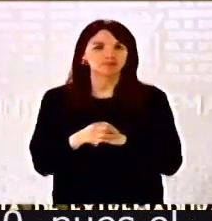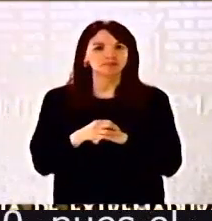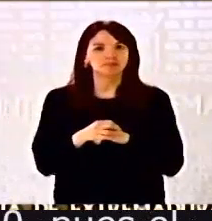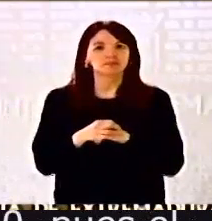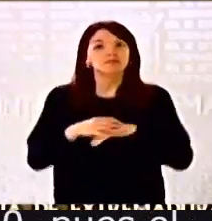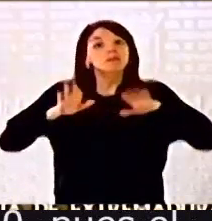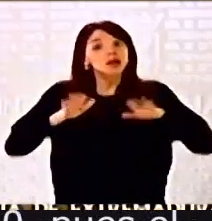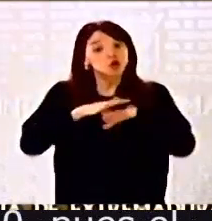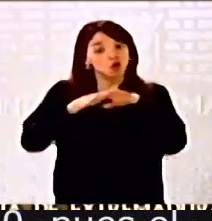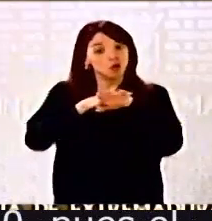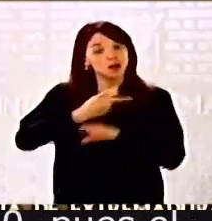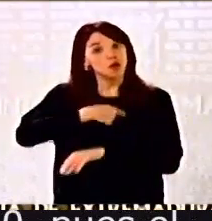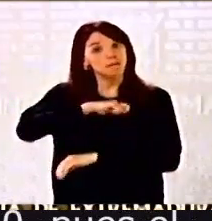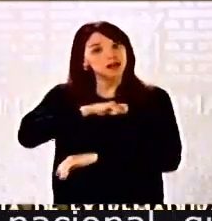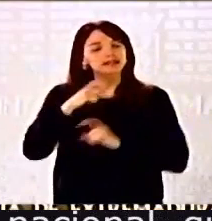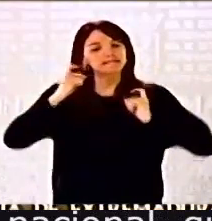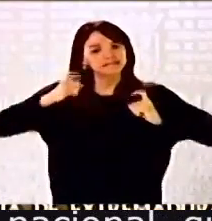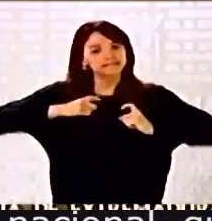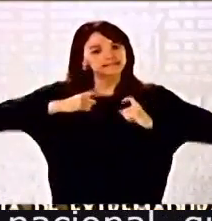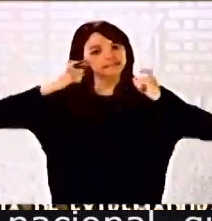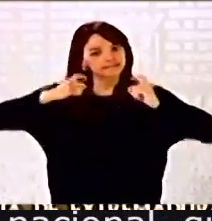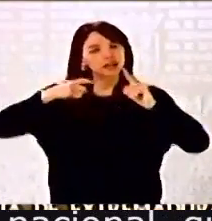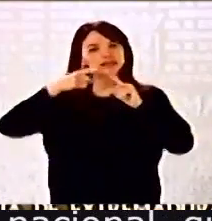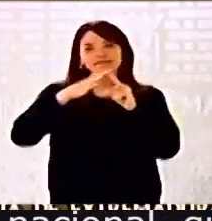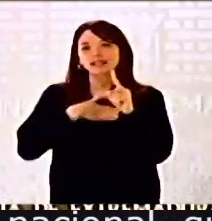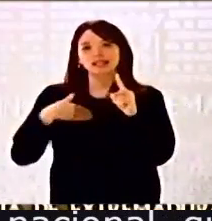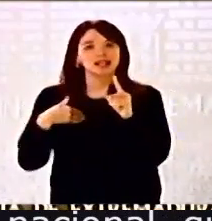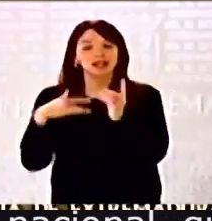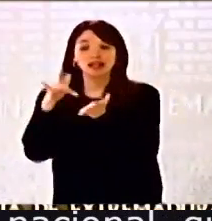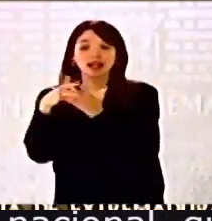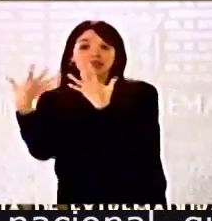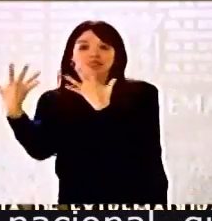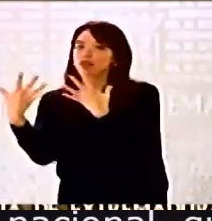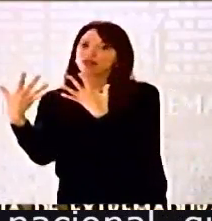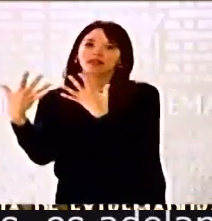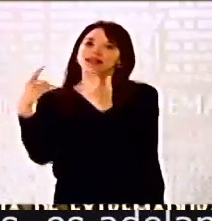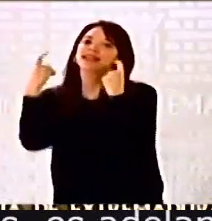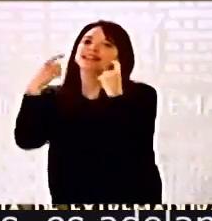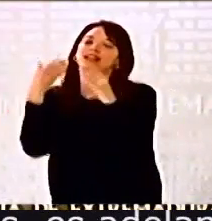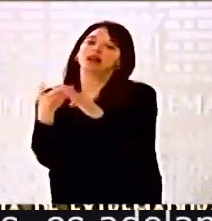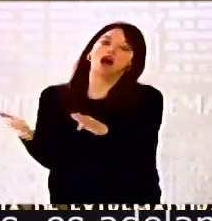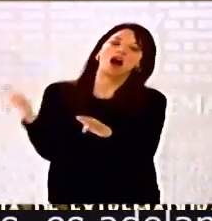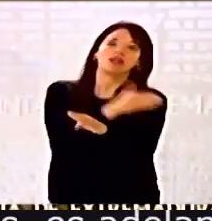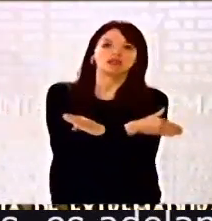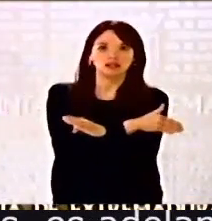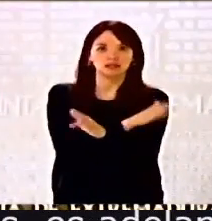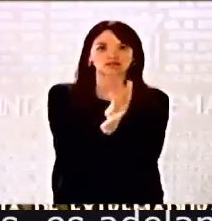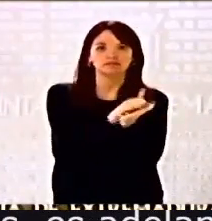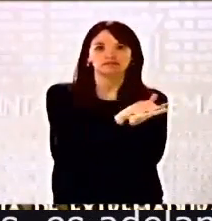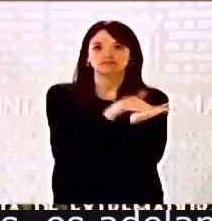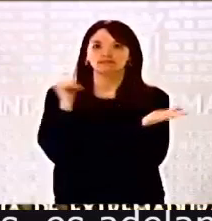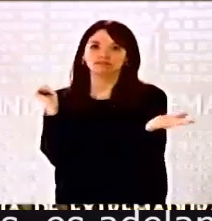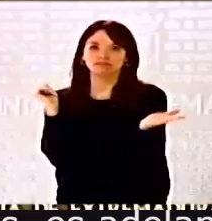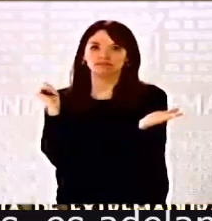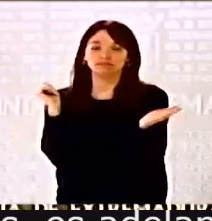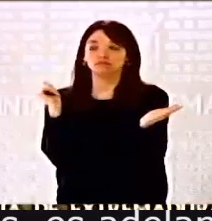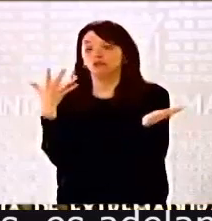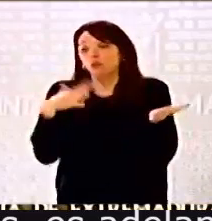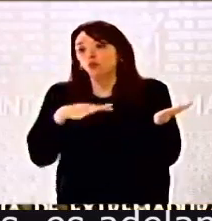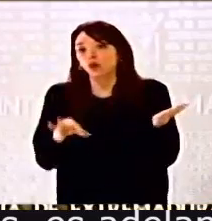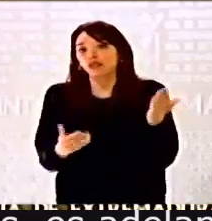que es responsable del pago de las prestaciones, es adelantar lo más posible ese cobro de la prestación, que no tenga que ser el día 10, sino que